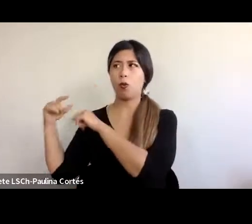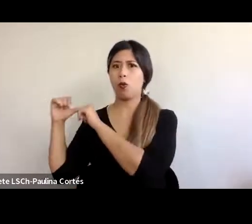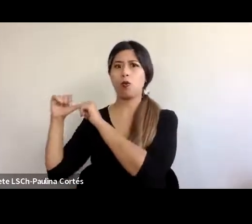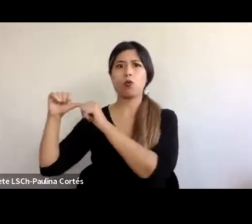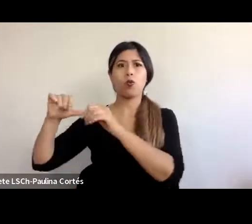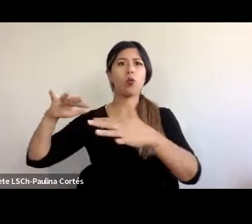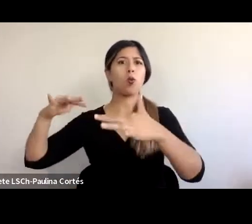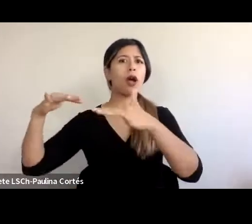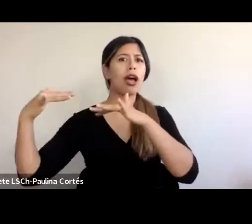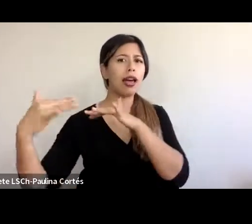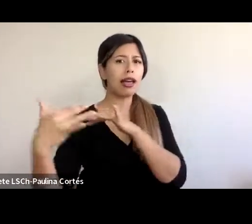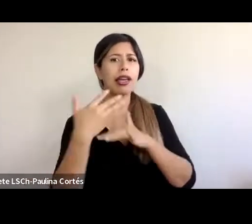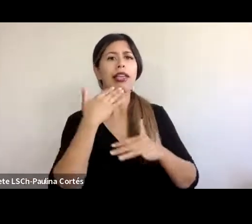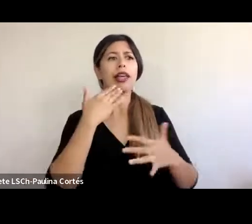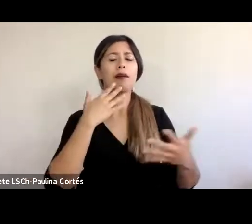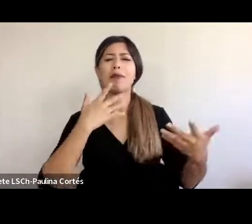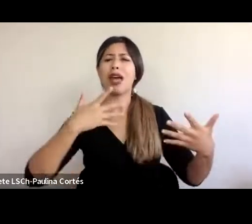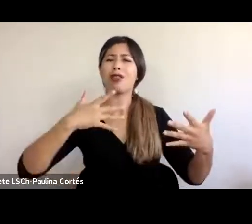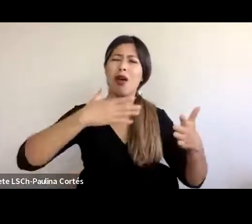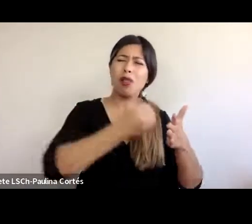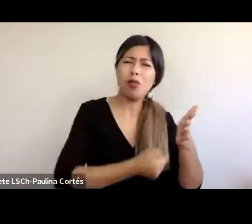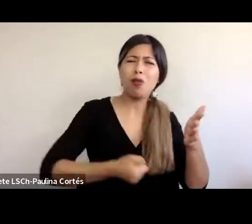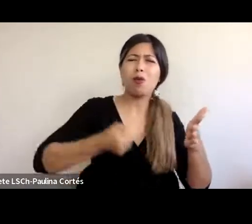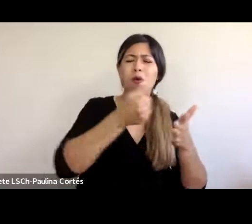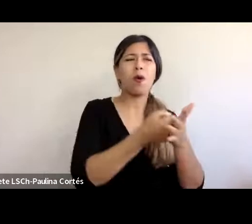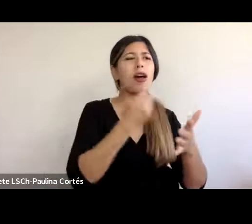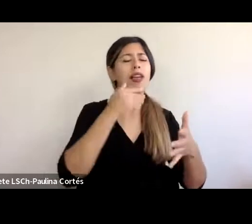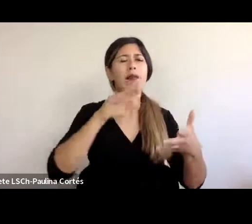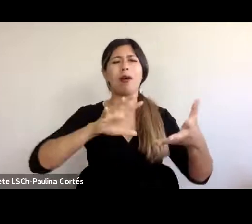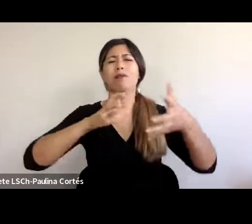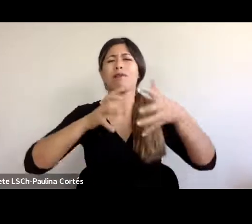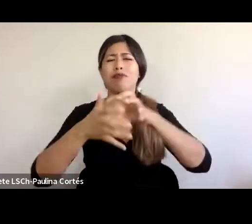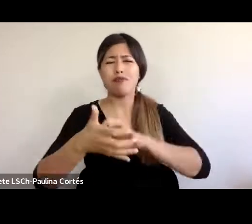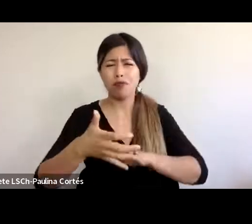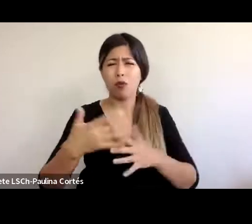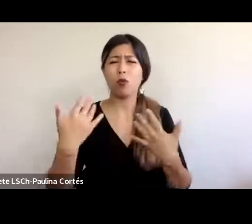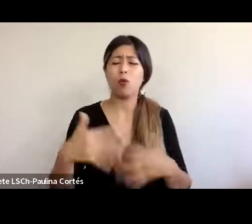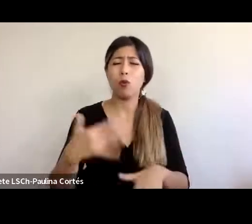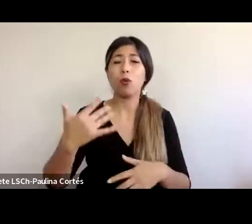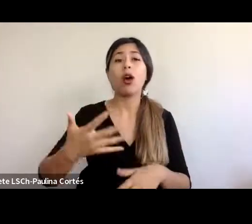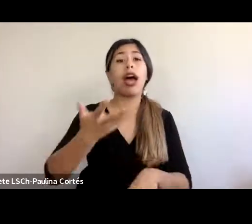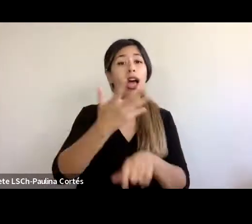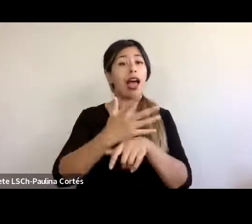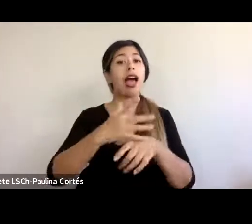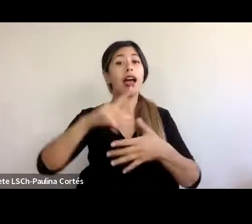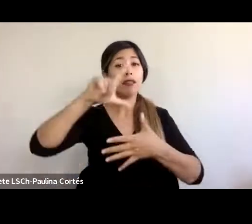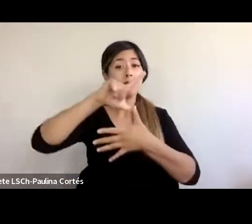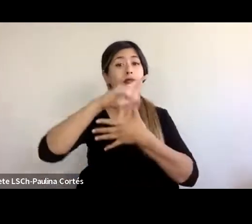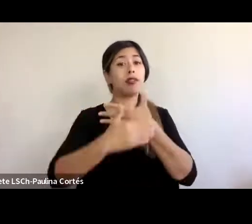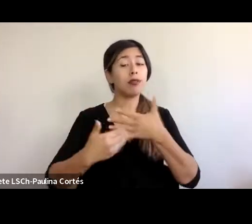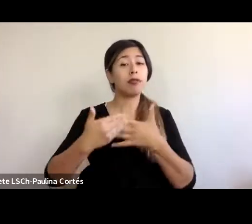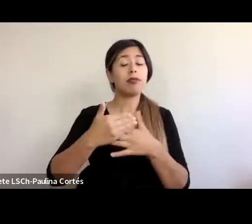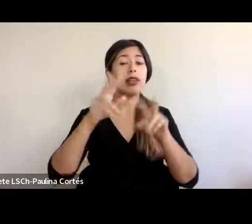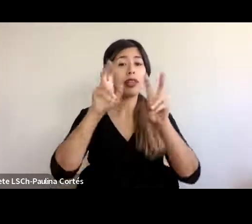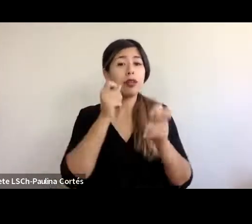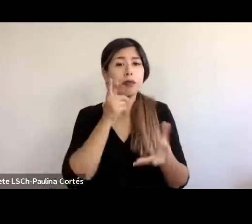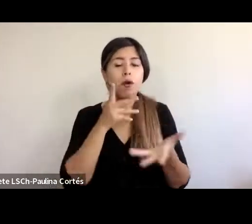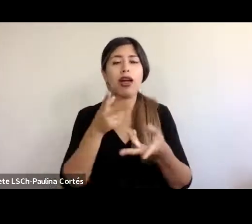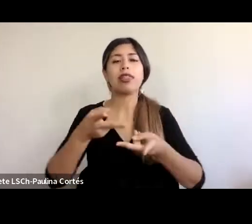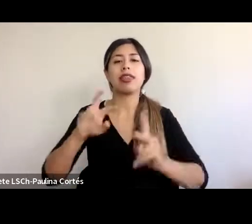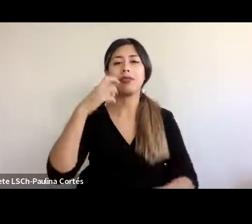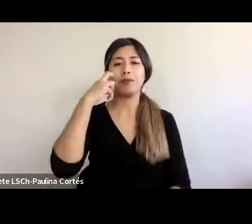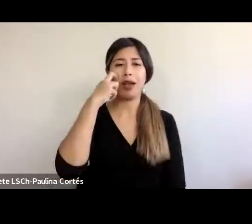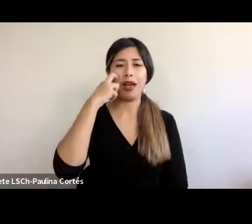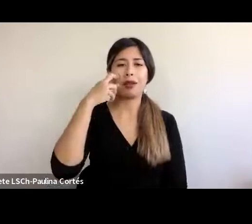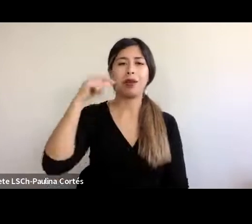grandes tragedias también que están ocurriendo en nuestro continente en relación a los derechos humanos. Así que ya que este es un